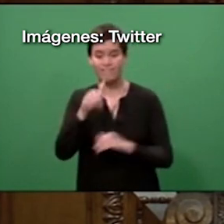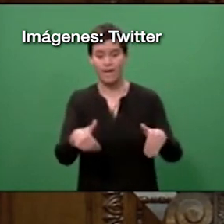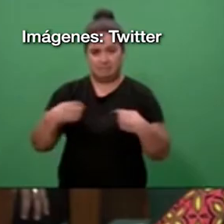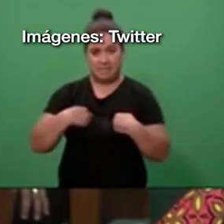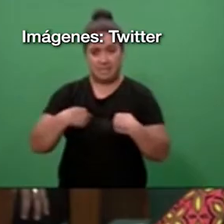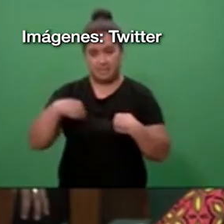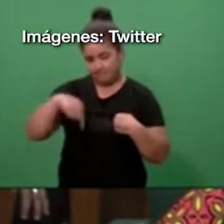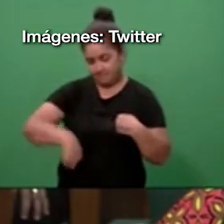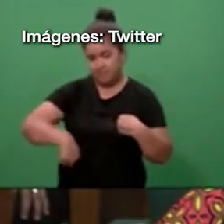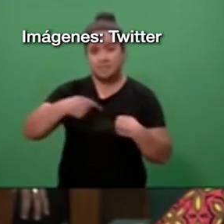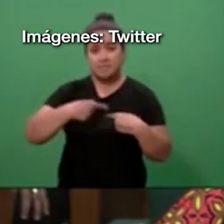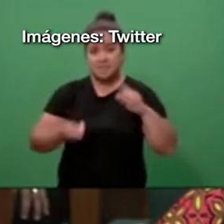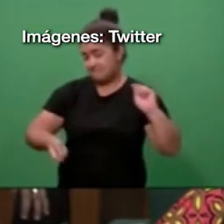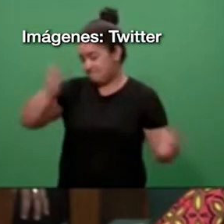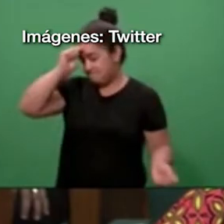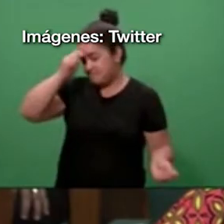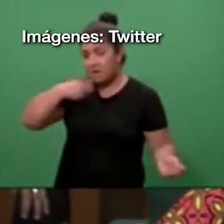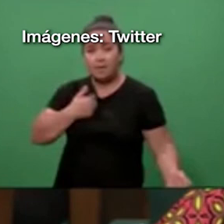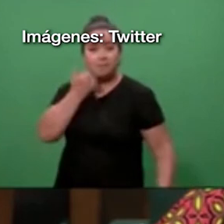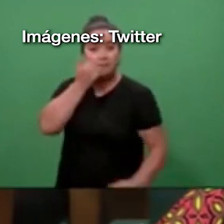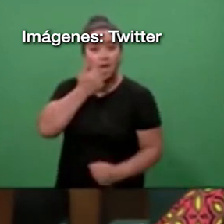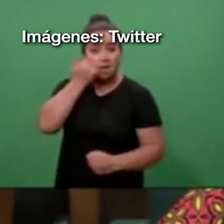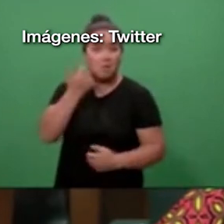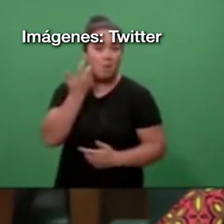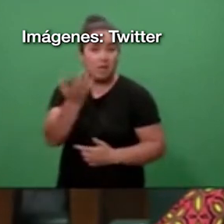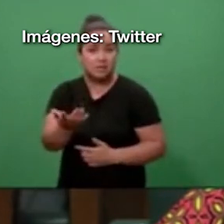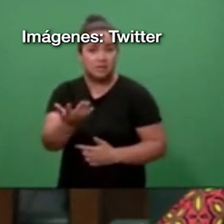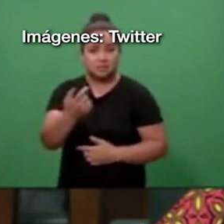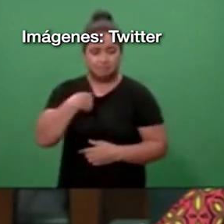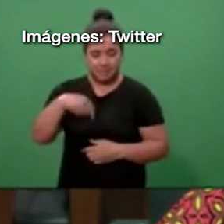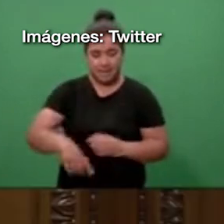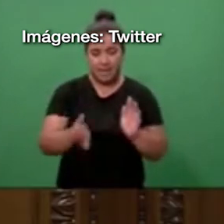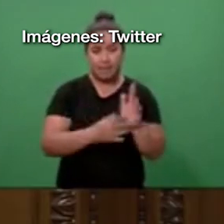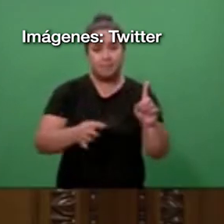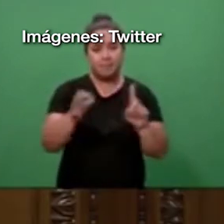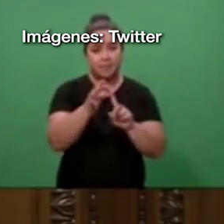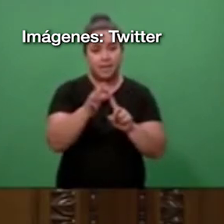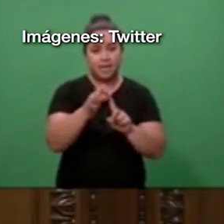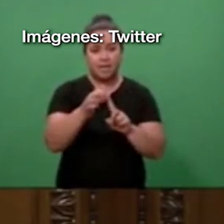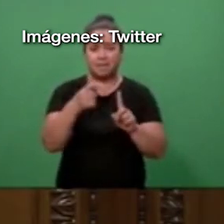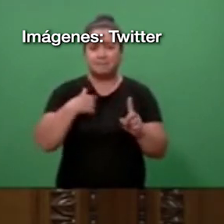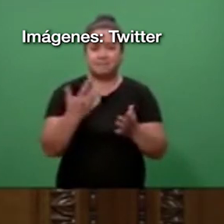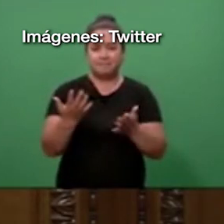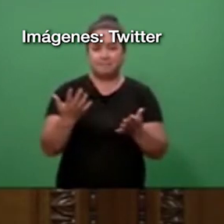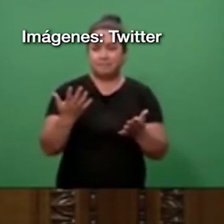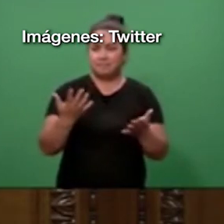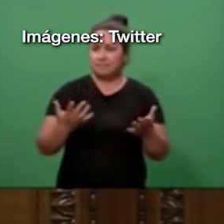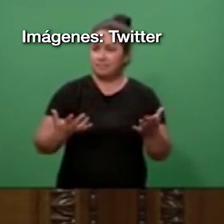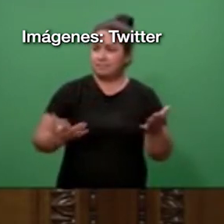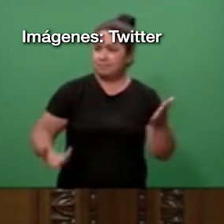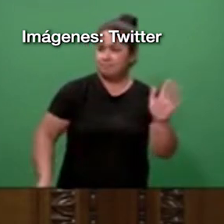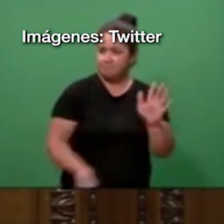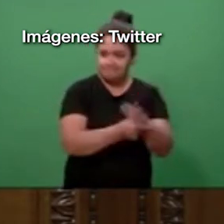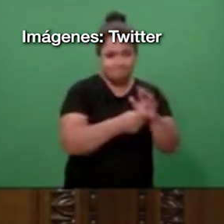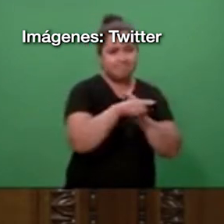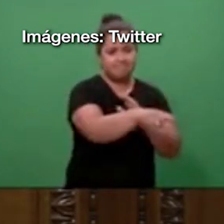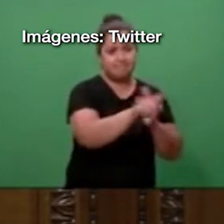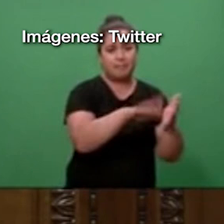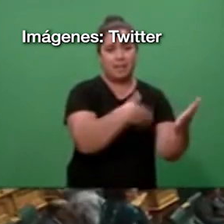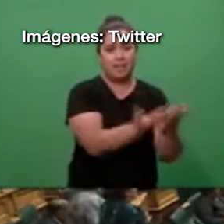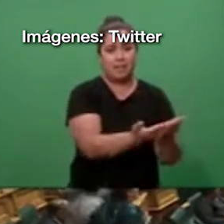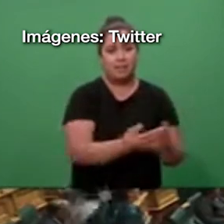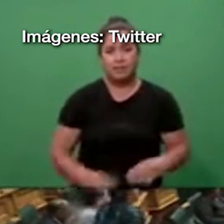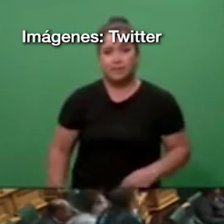año el proyecto de ley de elección de fin de vida indica que tiene como propósito dar a las personas que